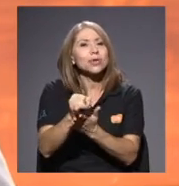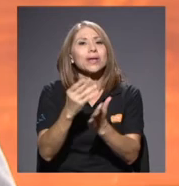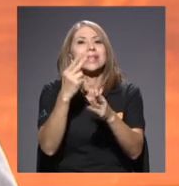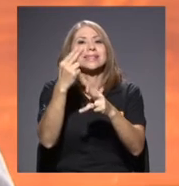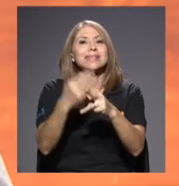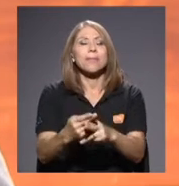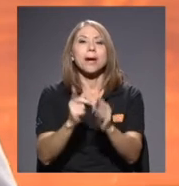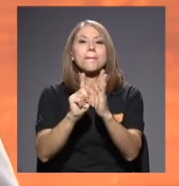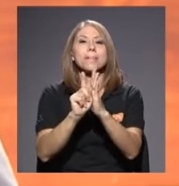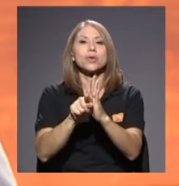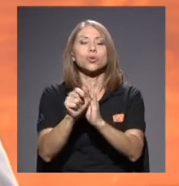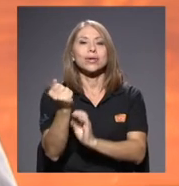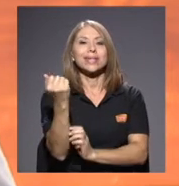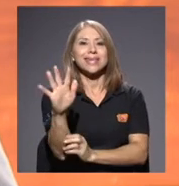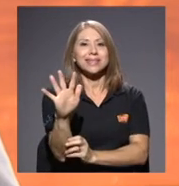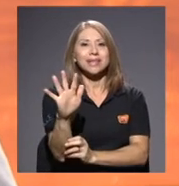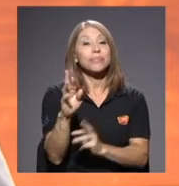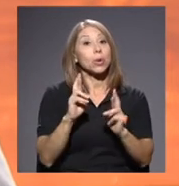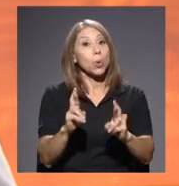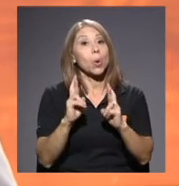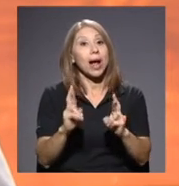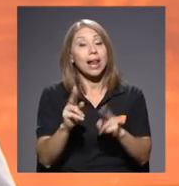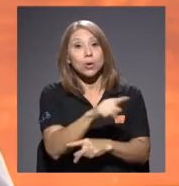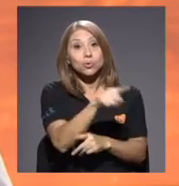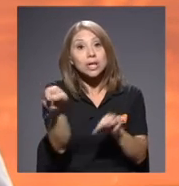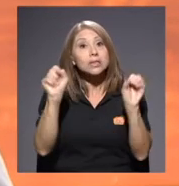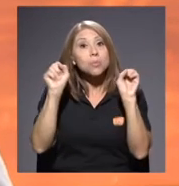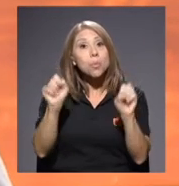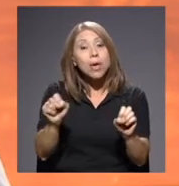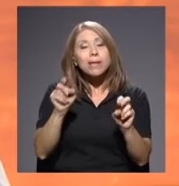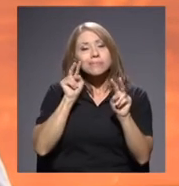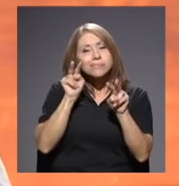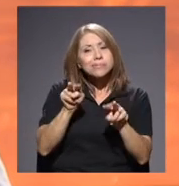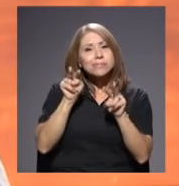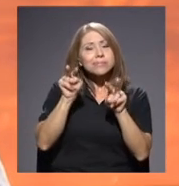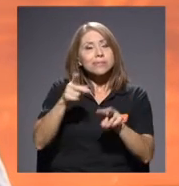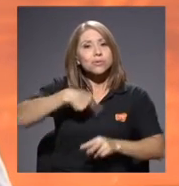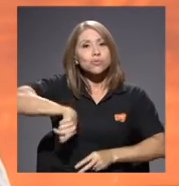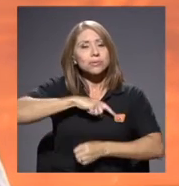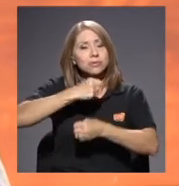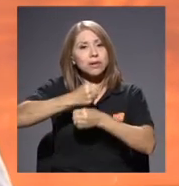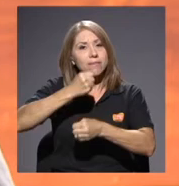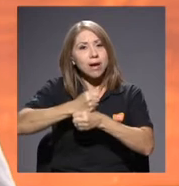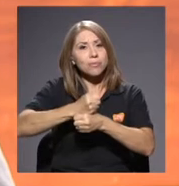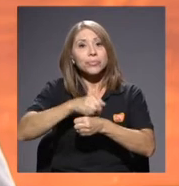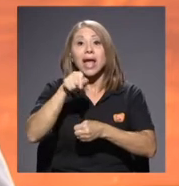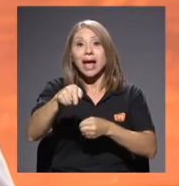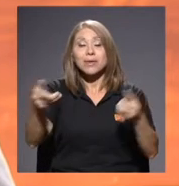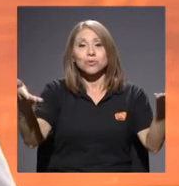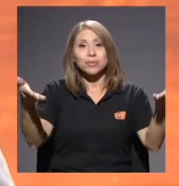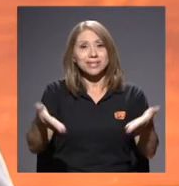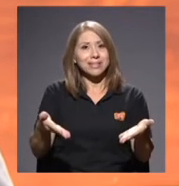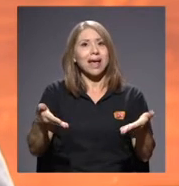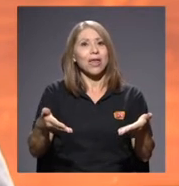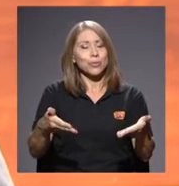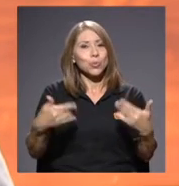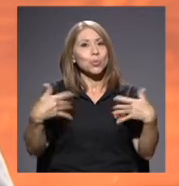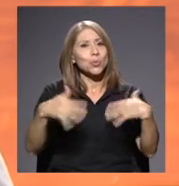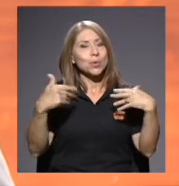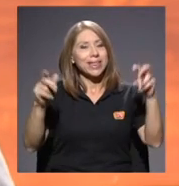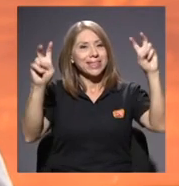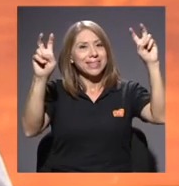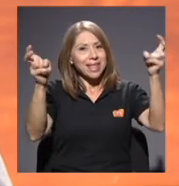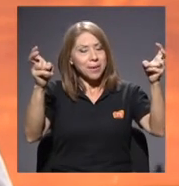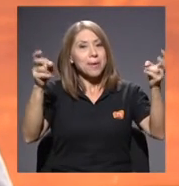15, que ojalá las personas tengan la oportunidad de seguir esa labor que estamos haciendo, donde hemos presentado, por ejemplo, el gran tema de